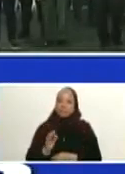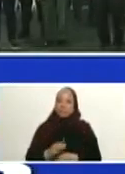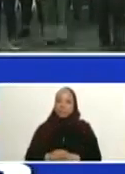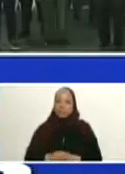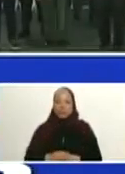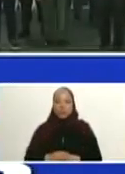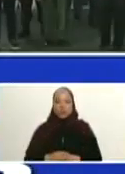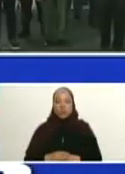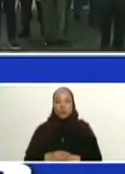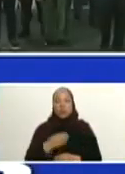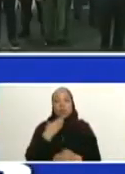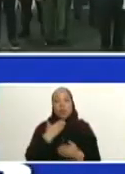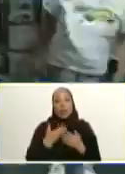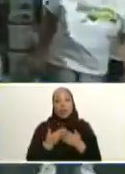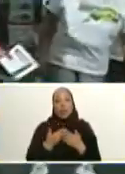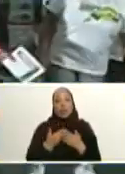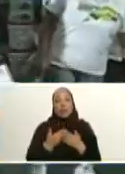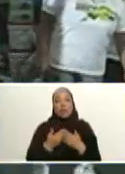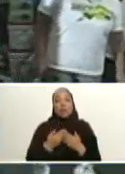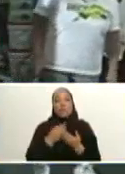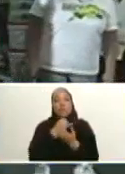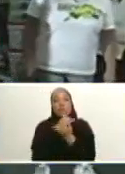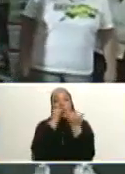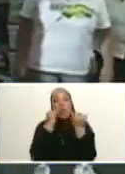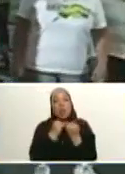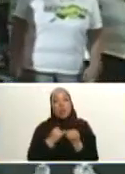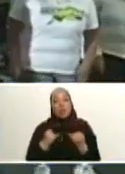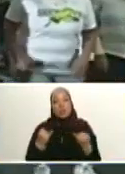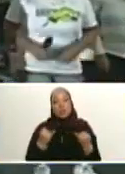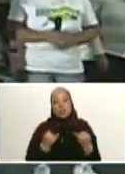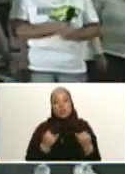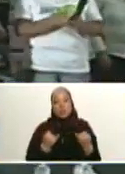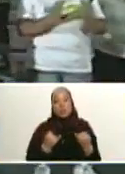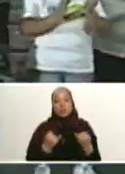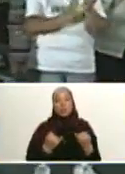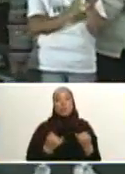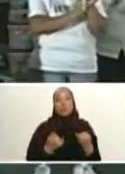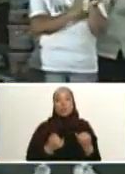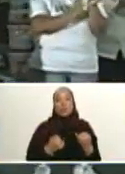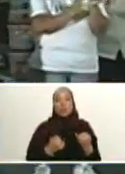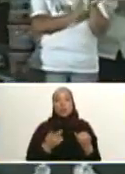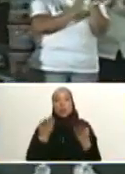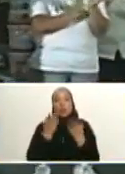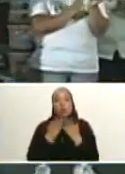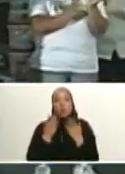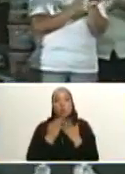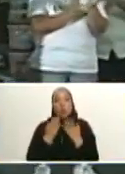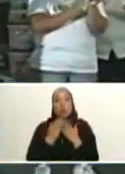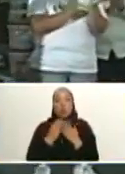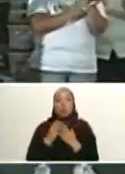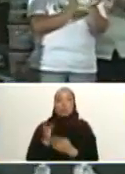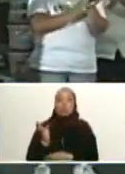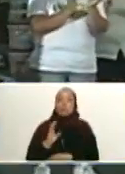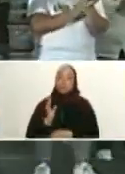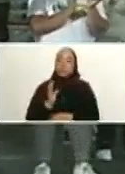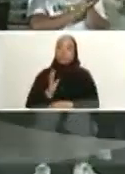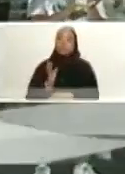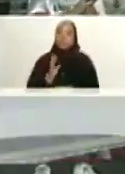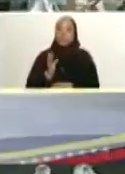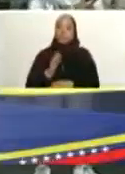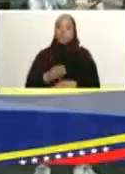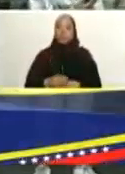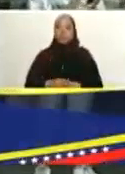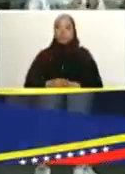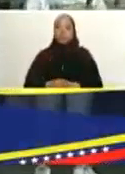Gracias, mi comandante en jefe. Aquí estamos felices porque seguimos recuperando escuelas en Caracas. Y hoy,